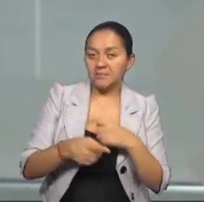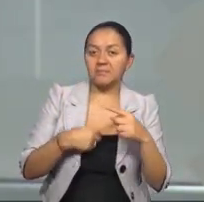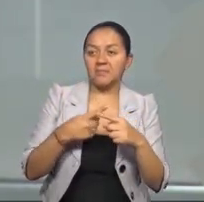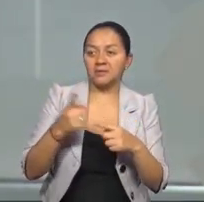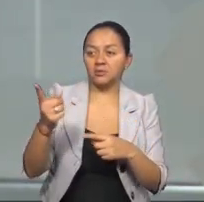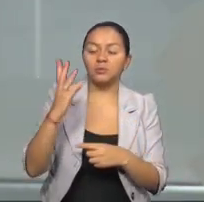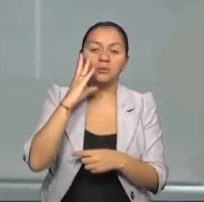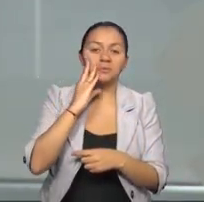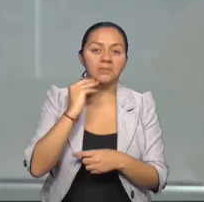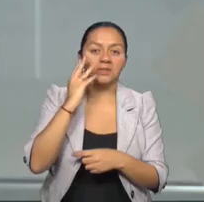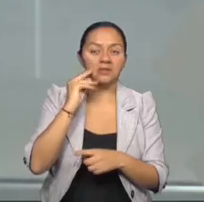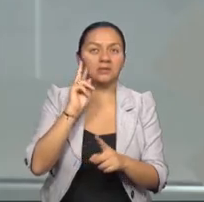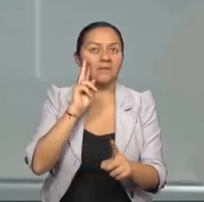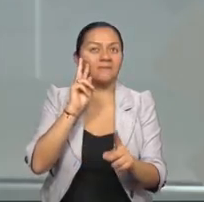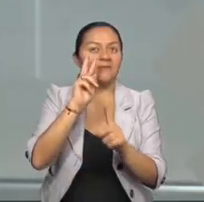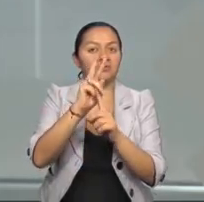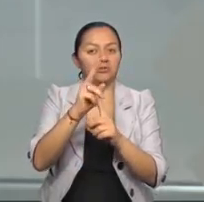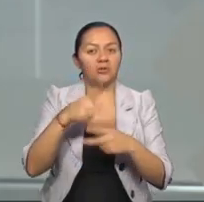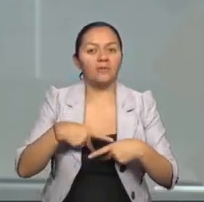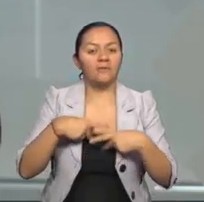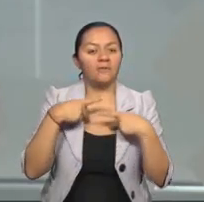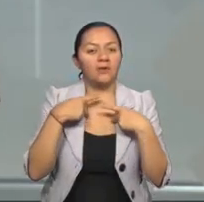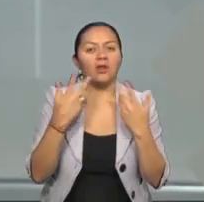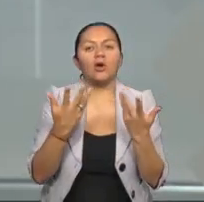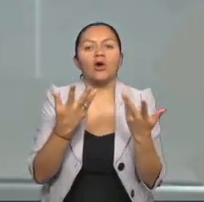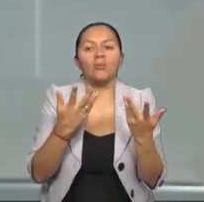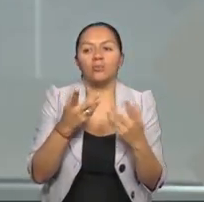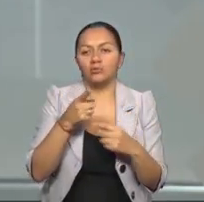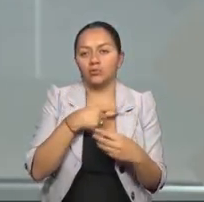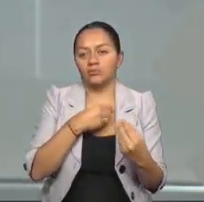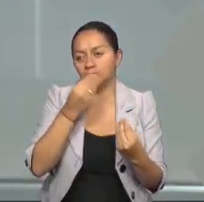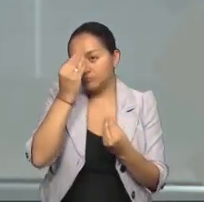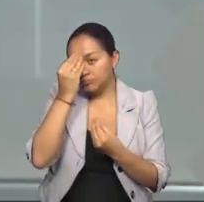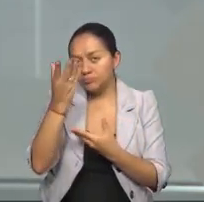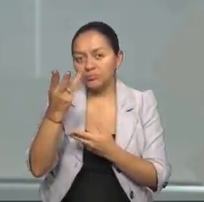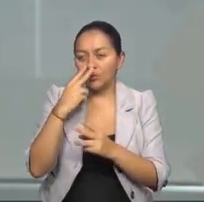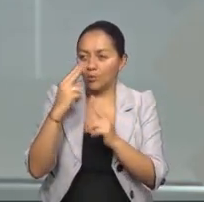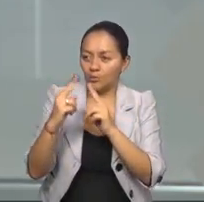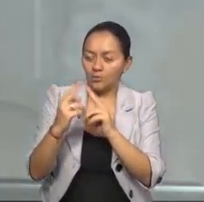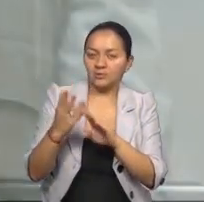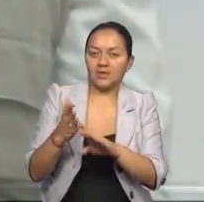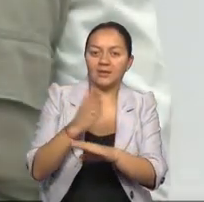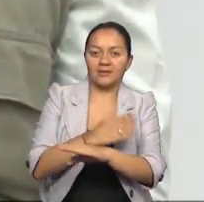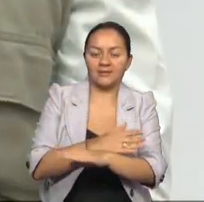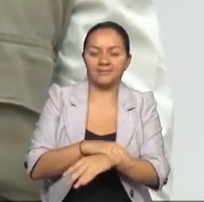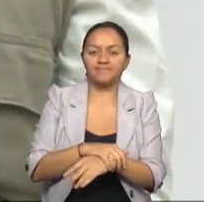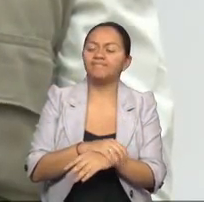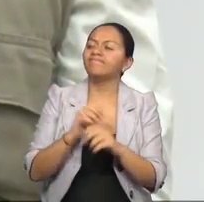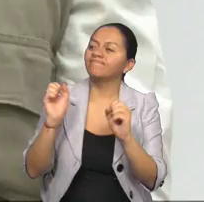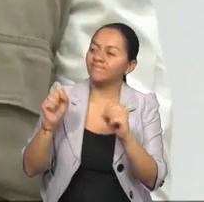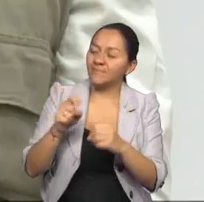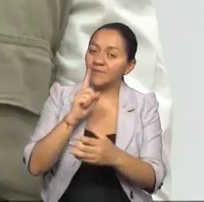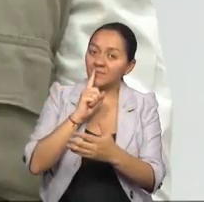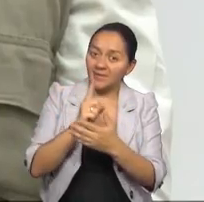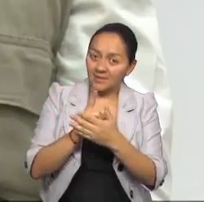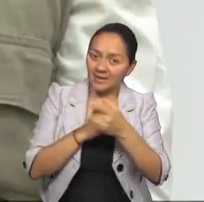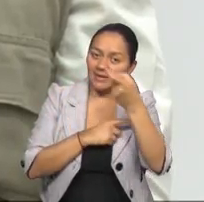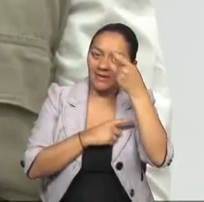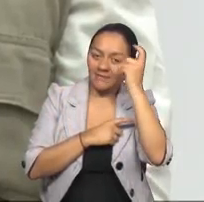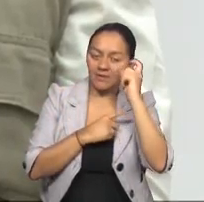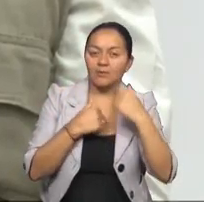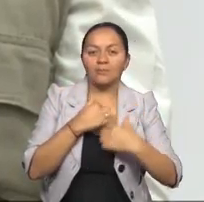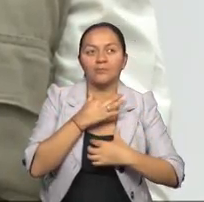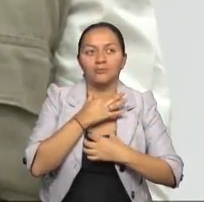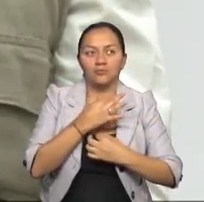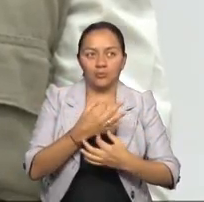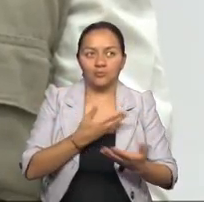tus perspectivas de la vida como como las que hemos conocido no no hagan es un gusto para mí es un honor estar con con